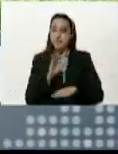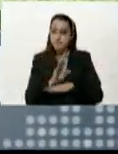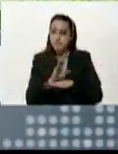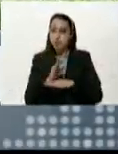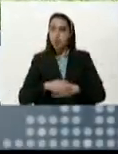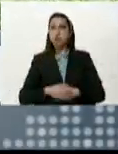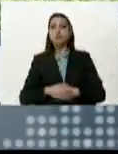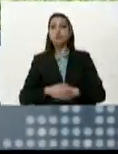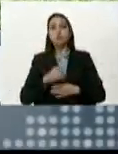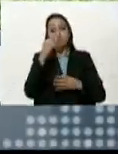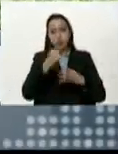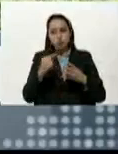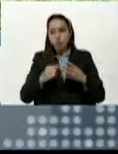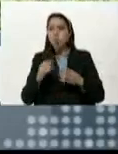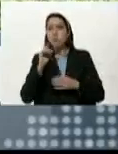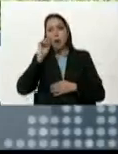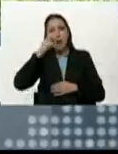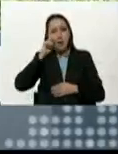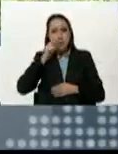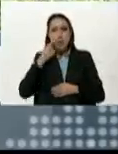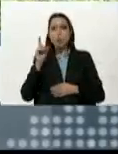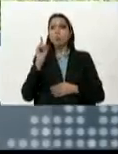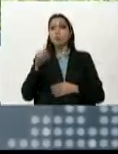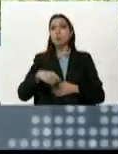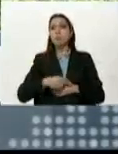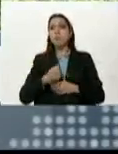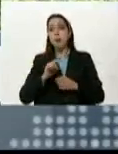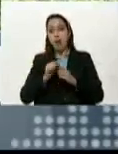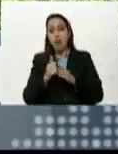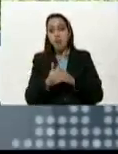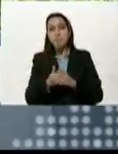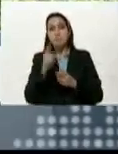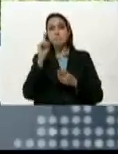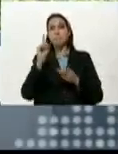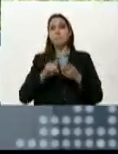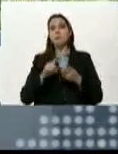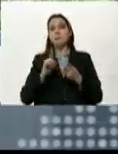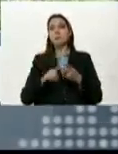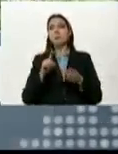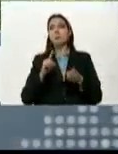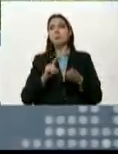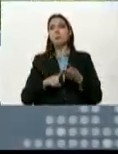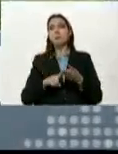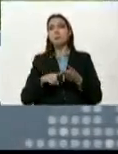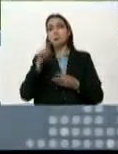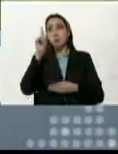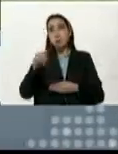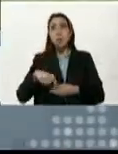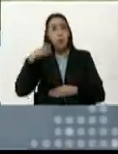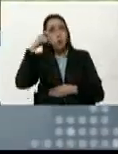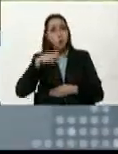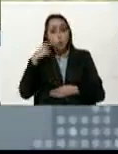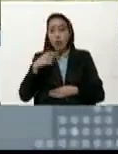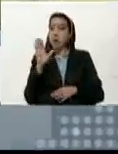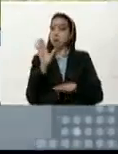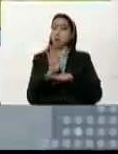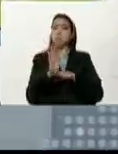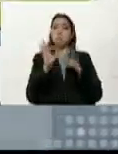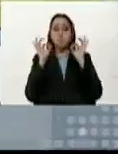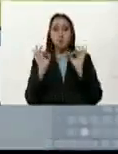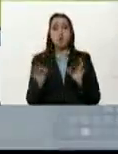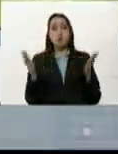de rubros como la cebolla la papa el tomate hay que protegerlo